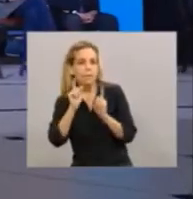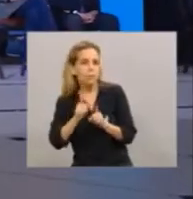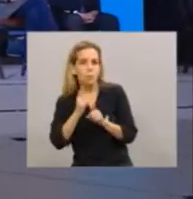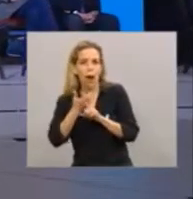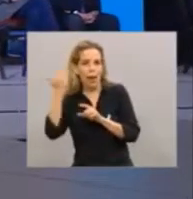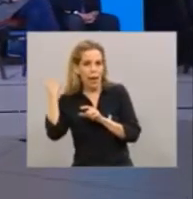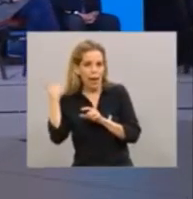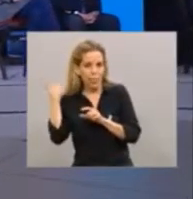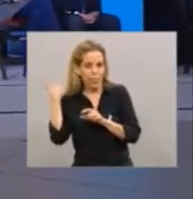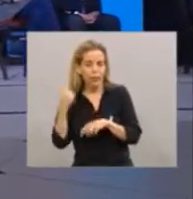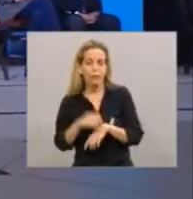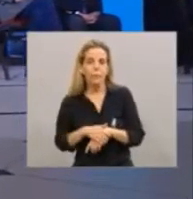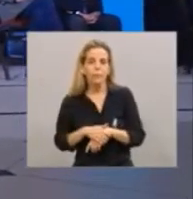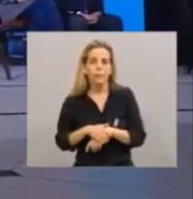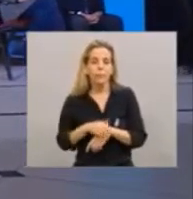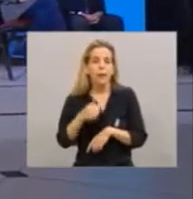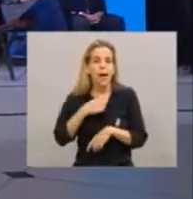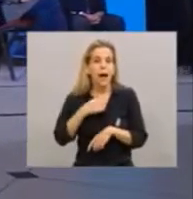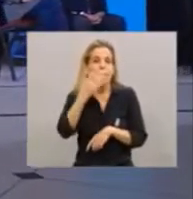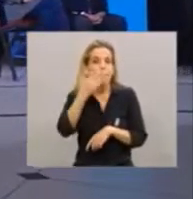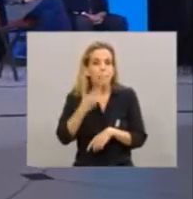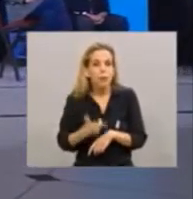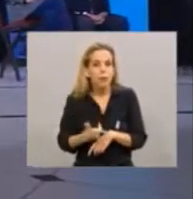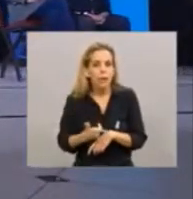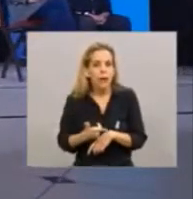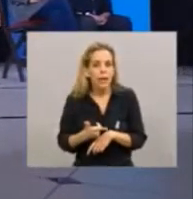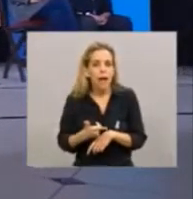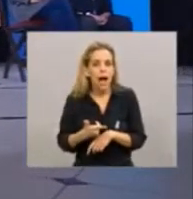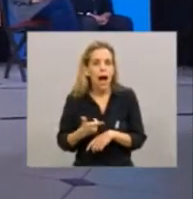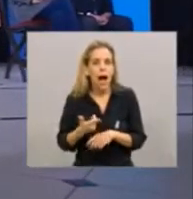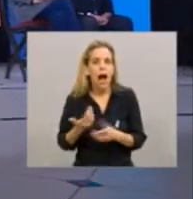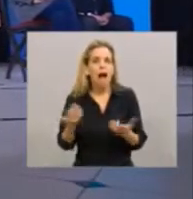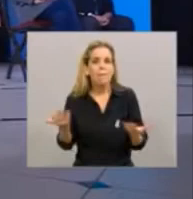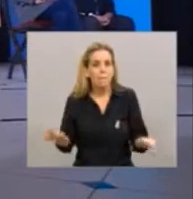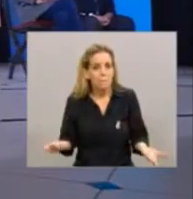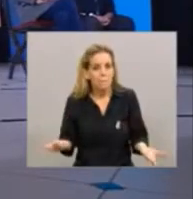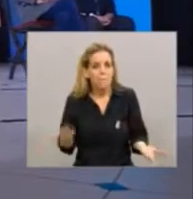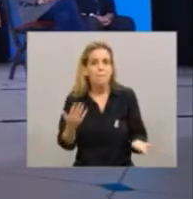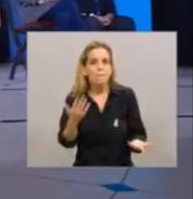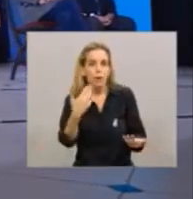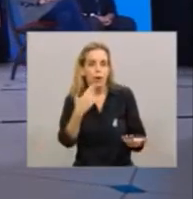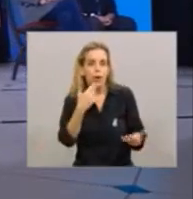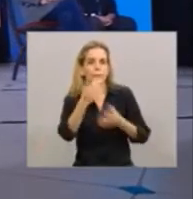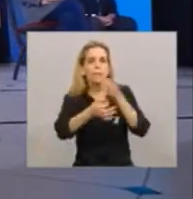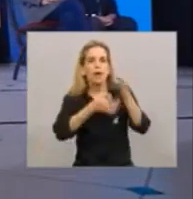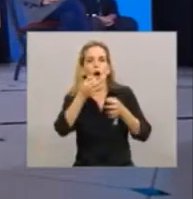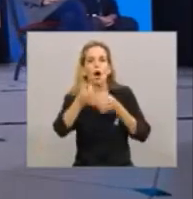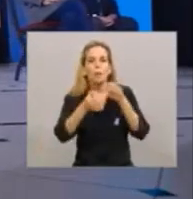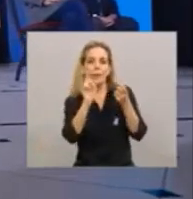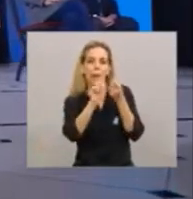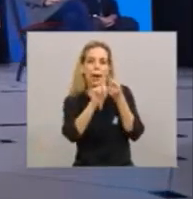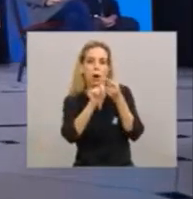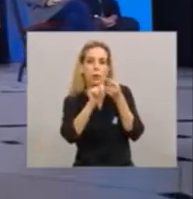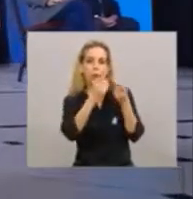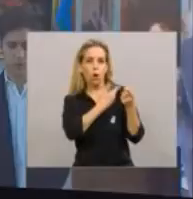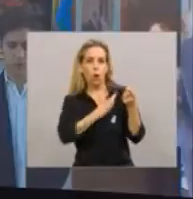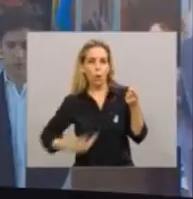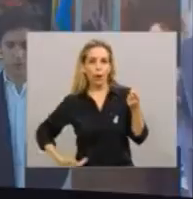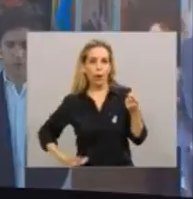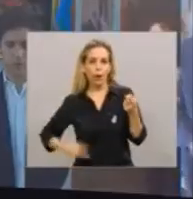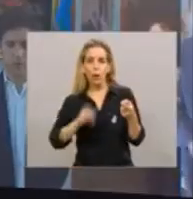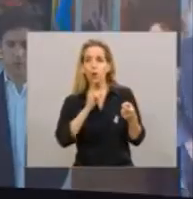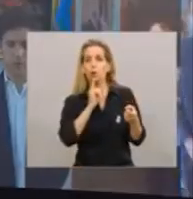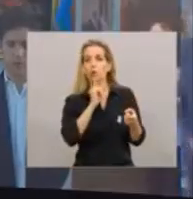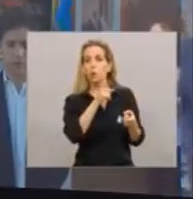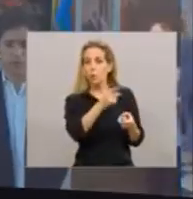me gustaría y poder hablar con mi amigo juan mansur que está allí en tucumán para